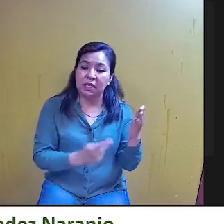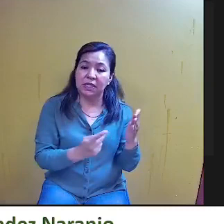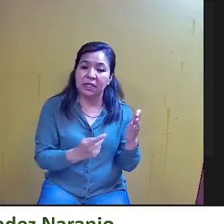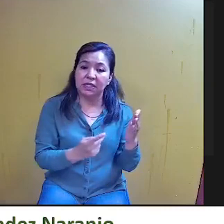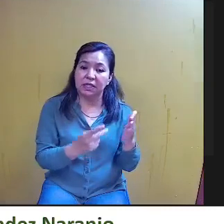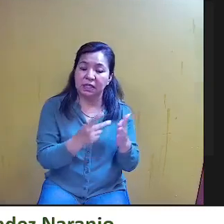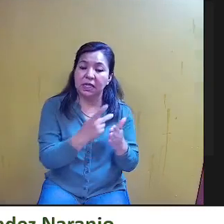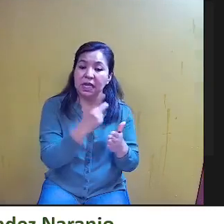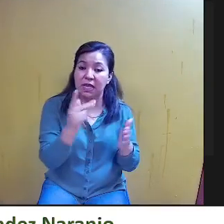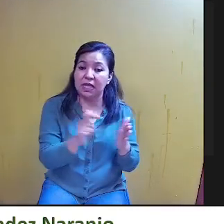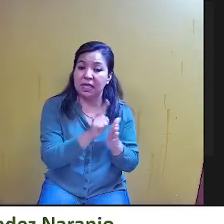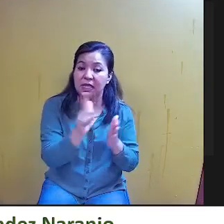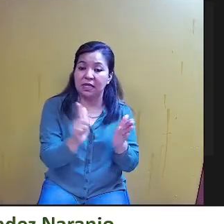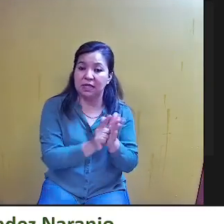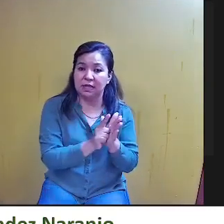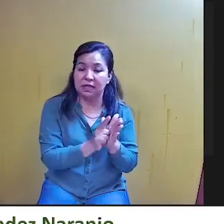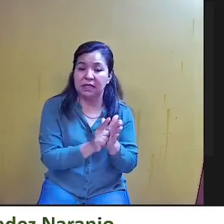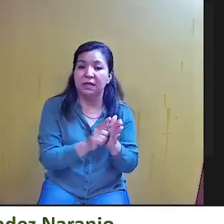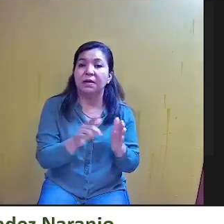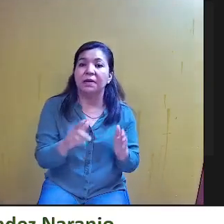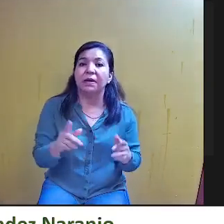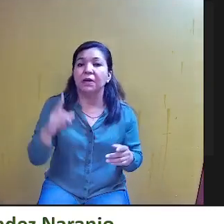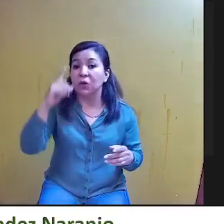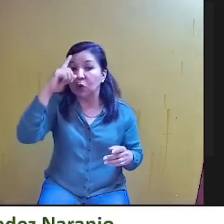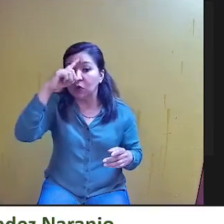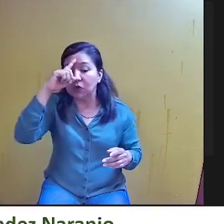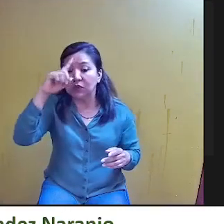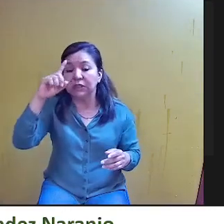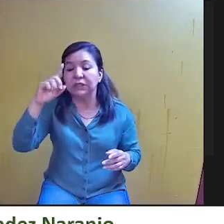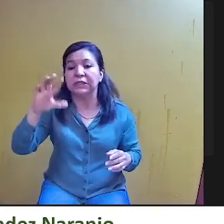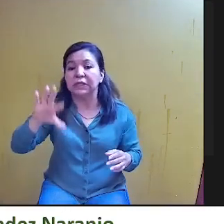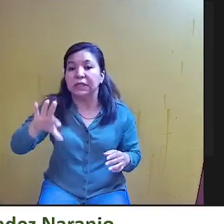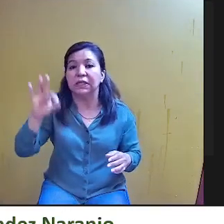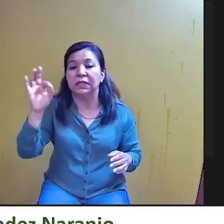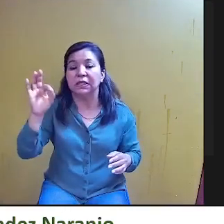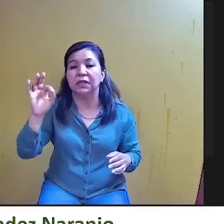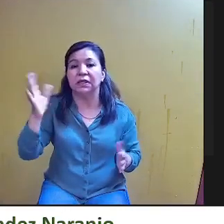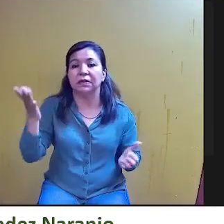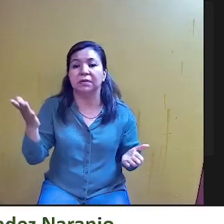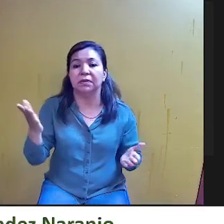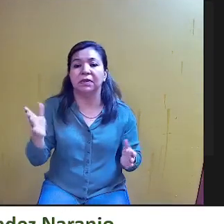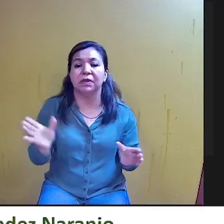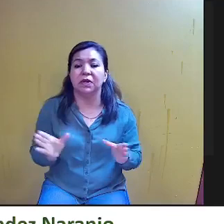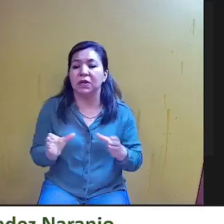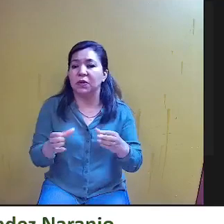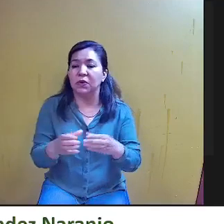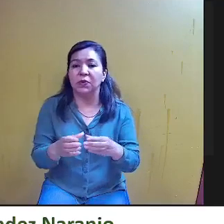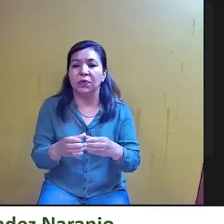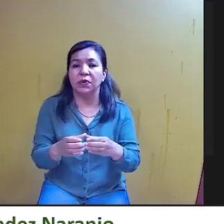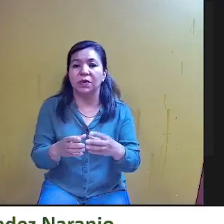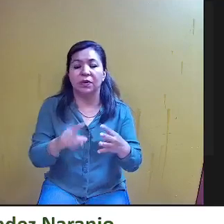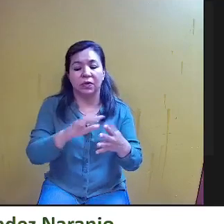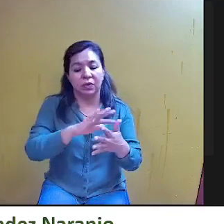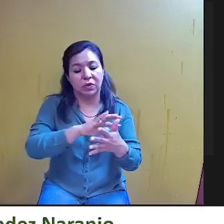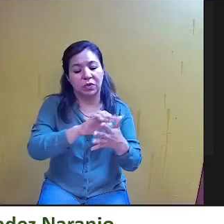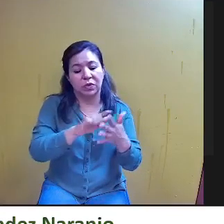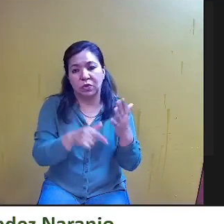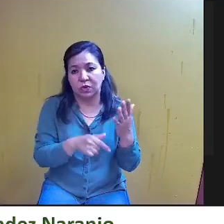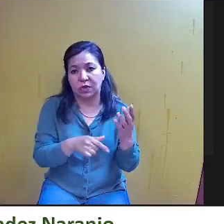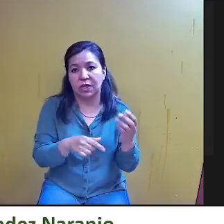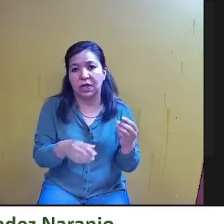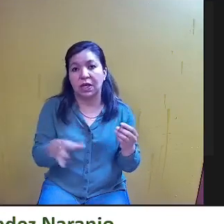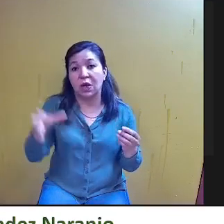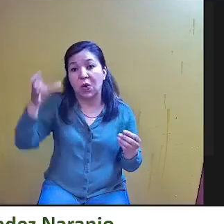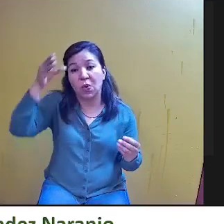alia, que para ser consejero electoral de los consejos distritales electorales debe reunir como requisito acreditar conocimientos en